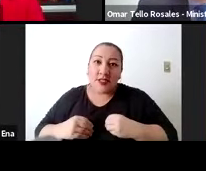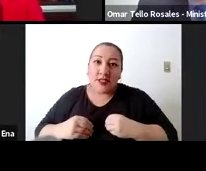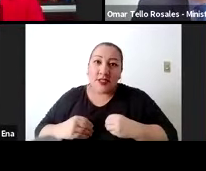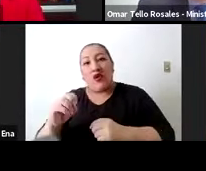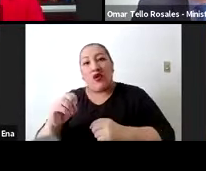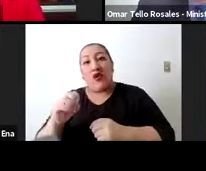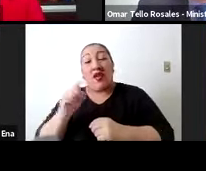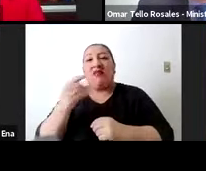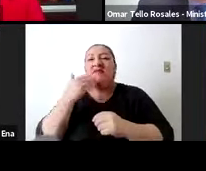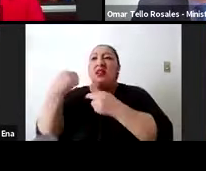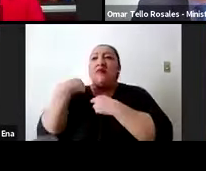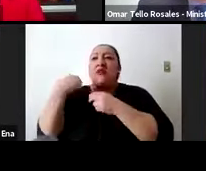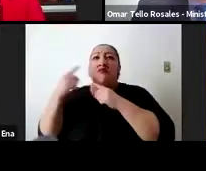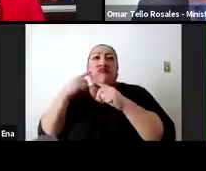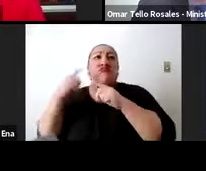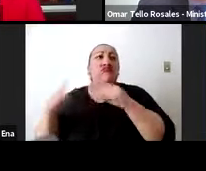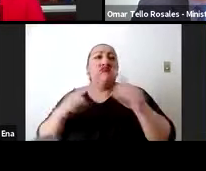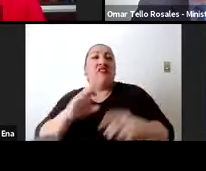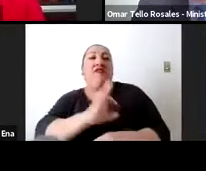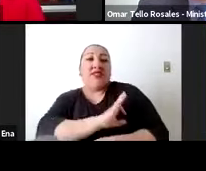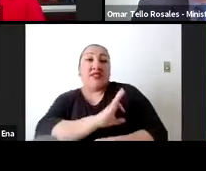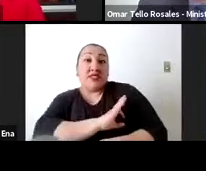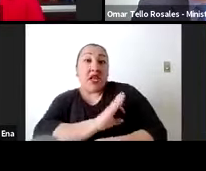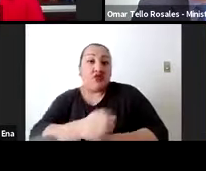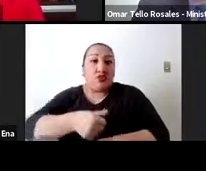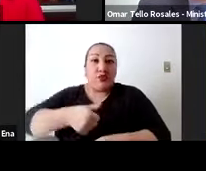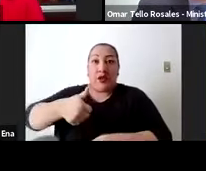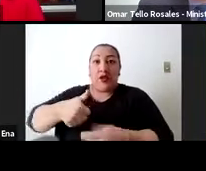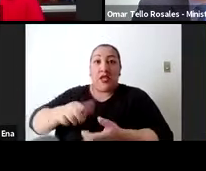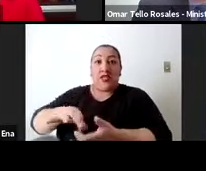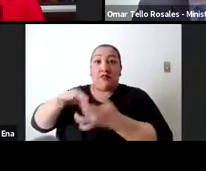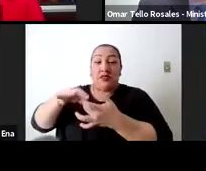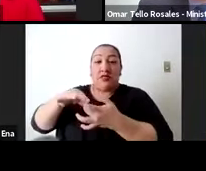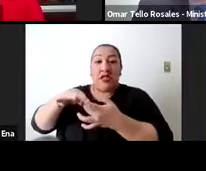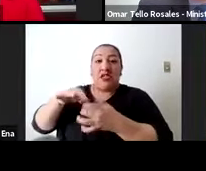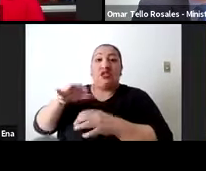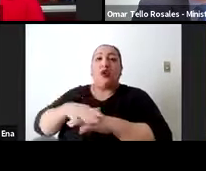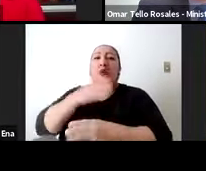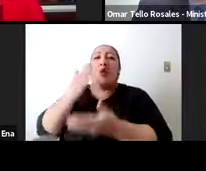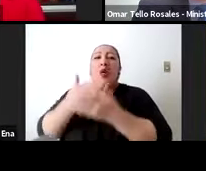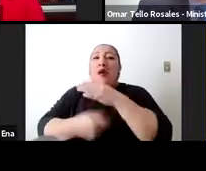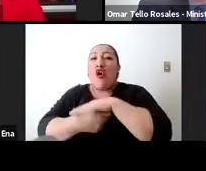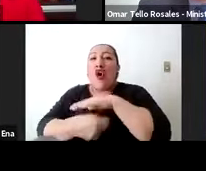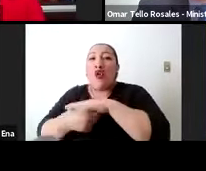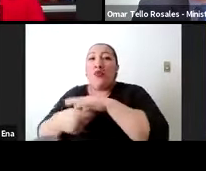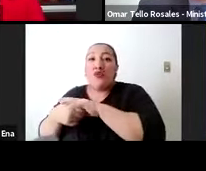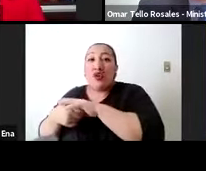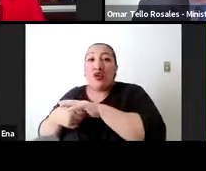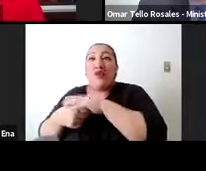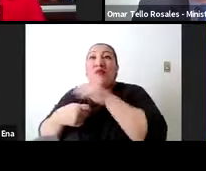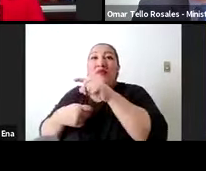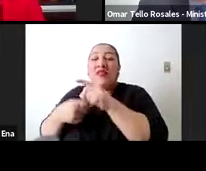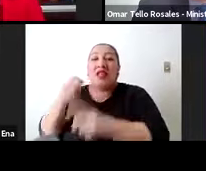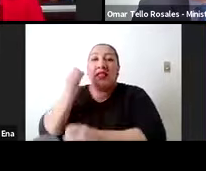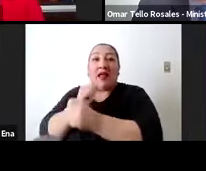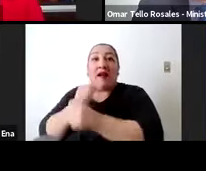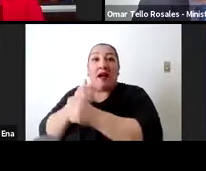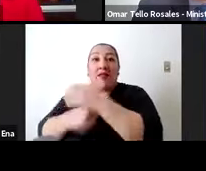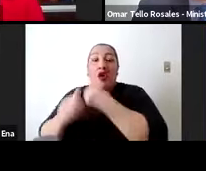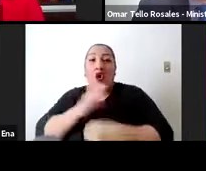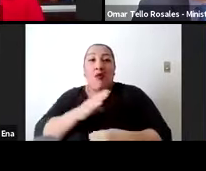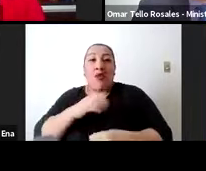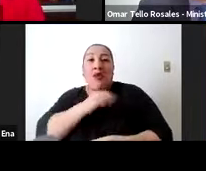coordinador nacional de las Fiscalías Superiores Especializadas en Delitos de Corrupción de funcionarios del Ministerio Público.